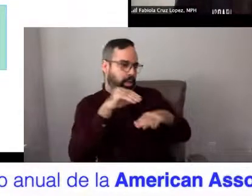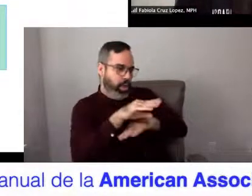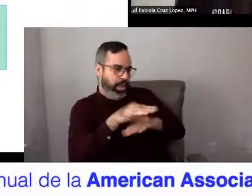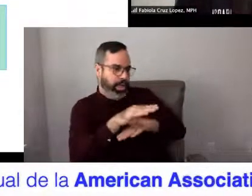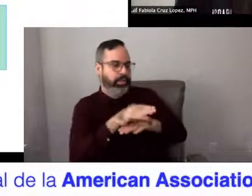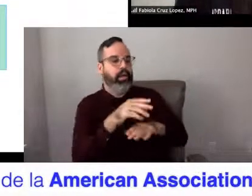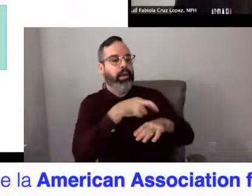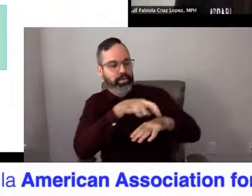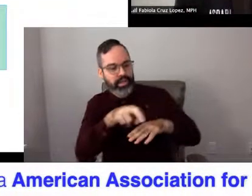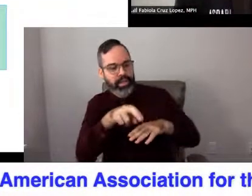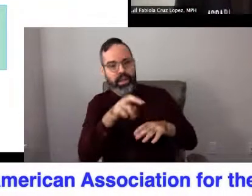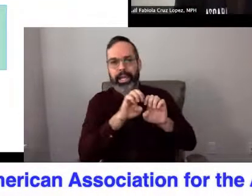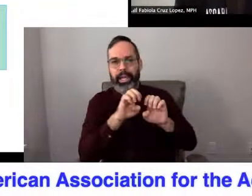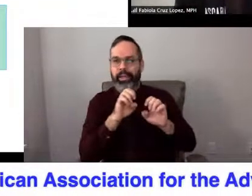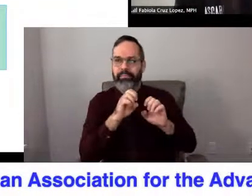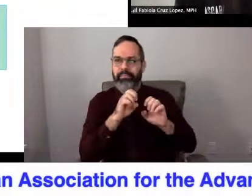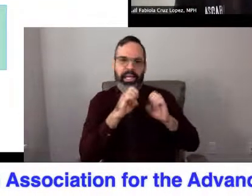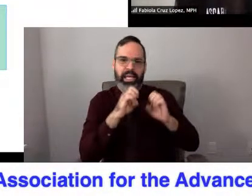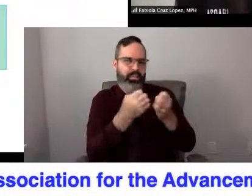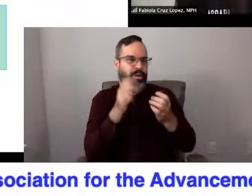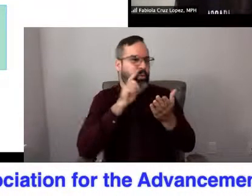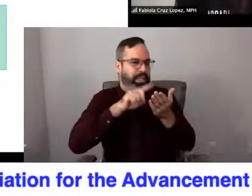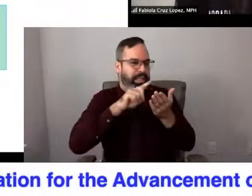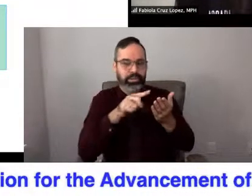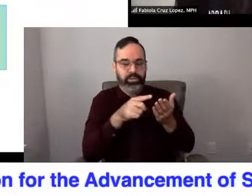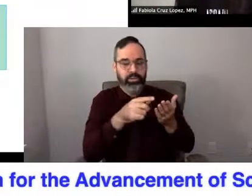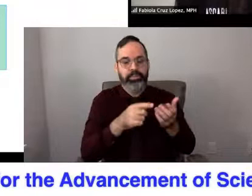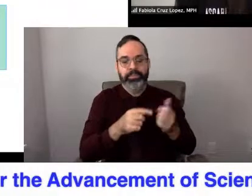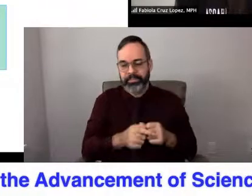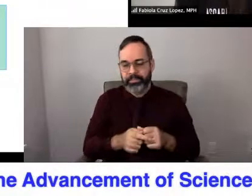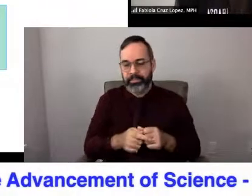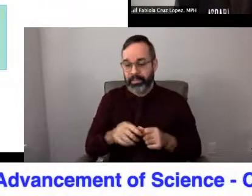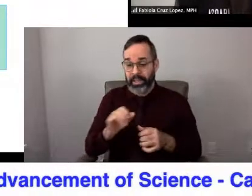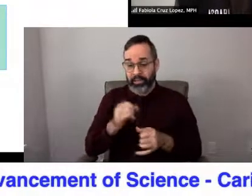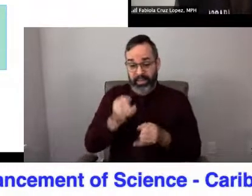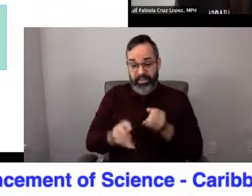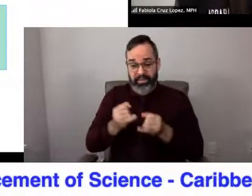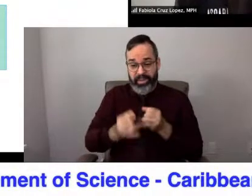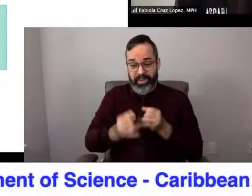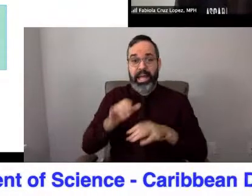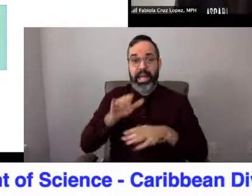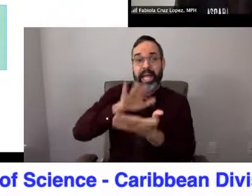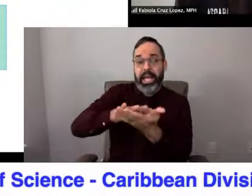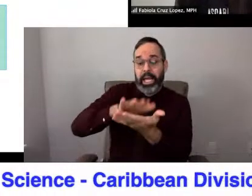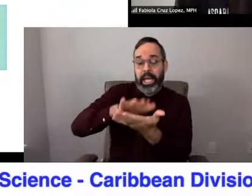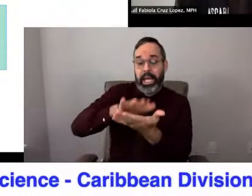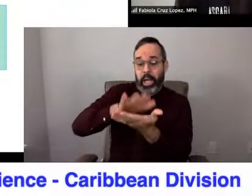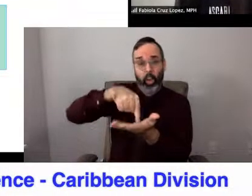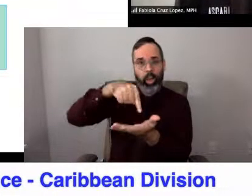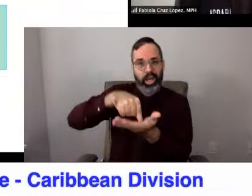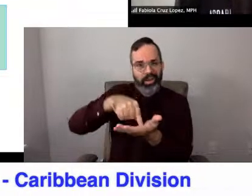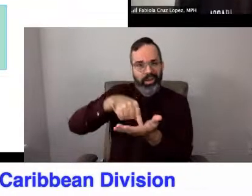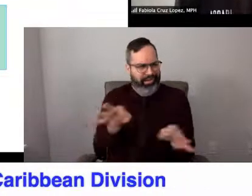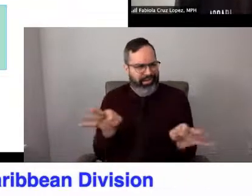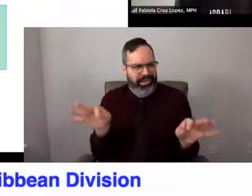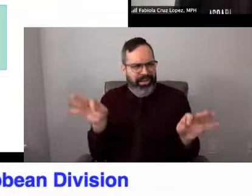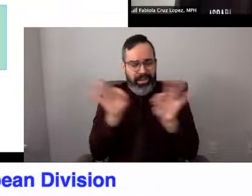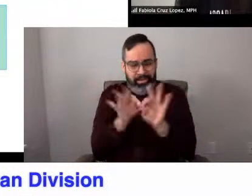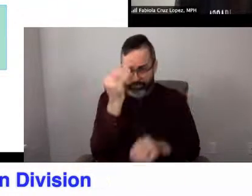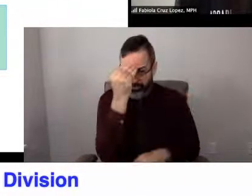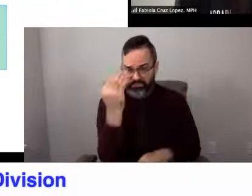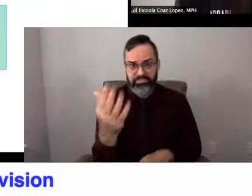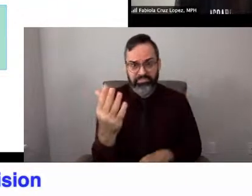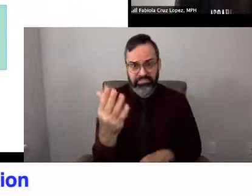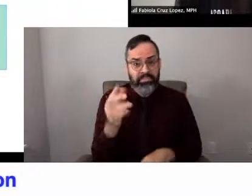investigación. Y finalmente, la vigilancia de escuela, algo bien importante. Sepan que se está